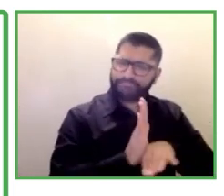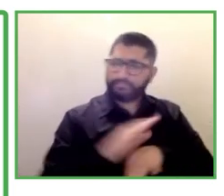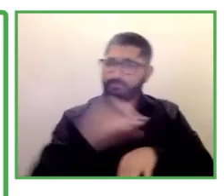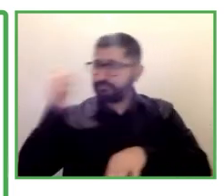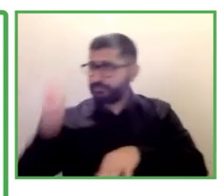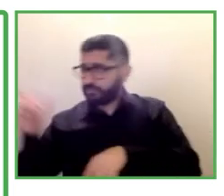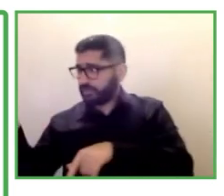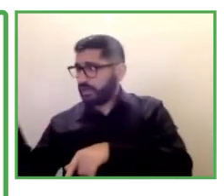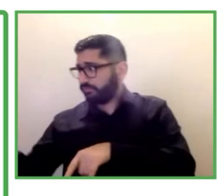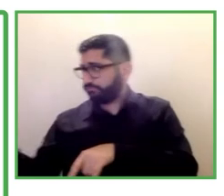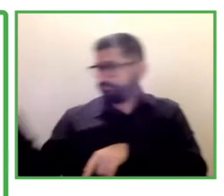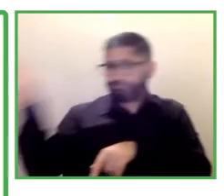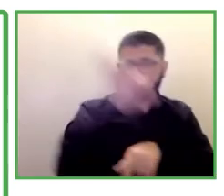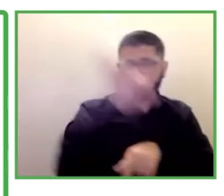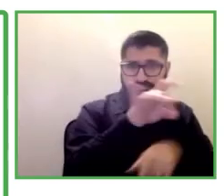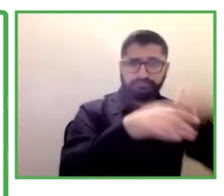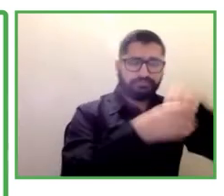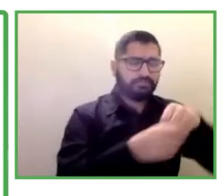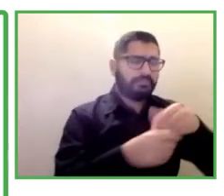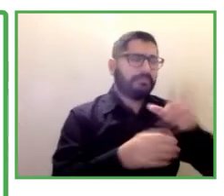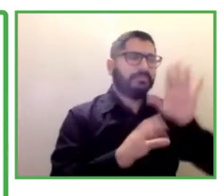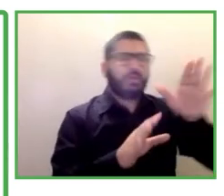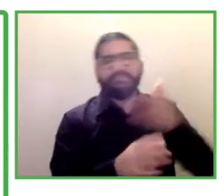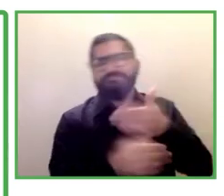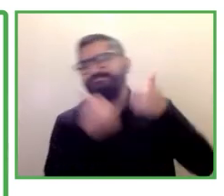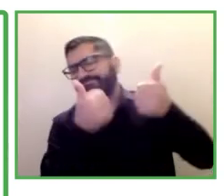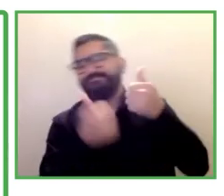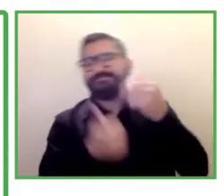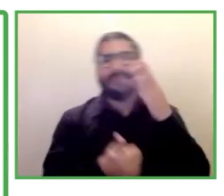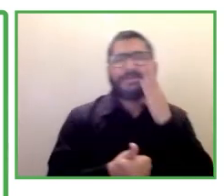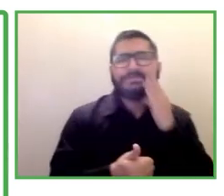is unique, I've done a lot. En términos de por qué es único esto,